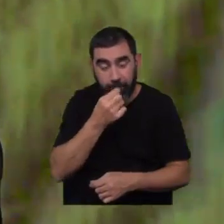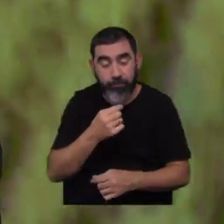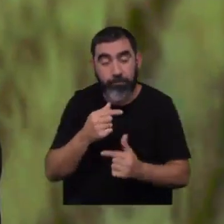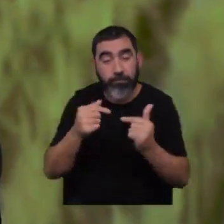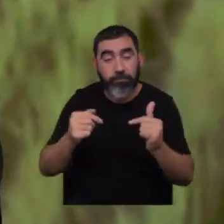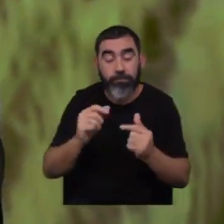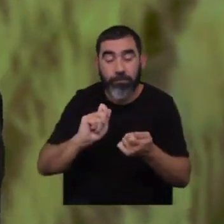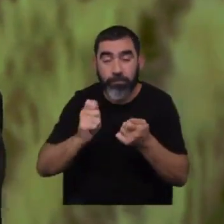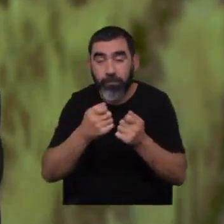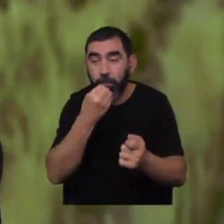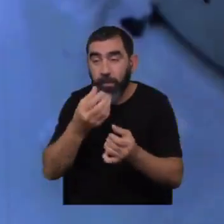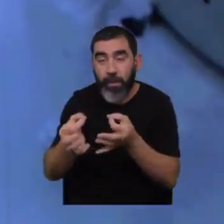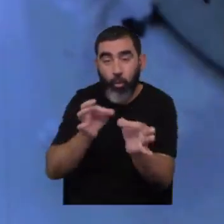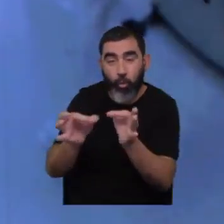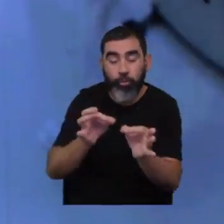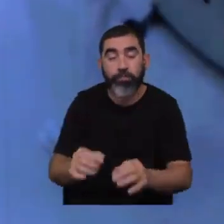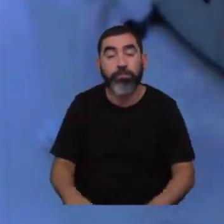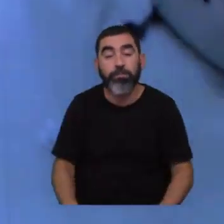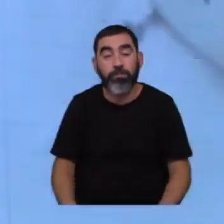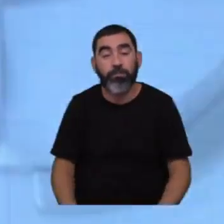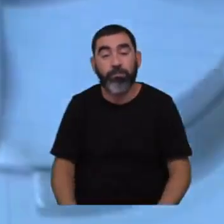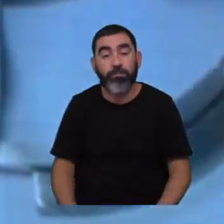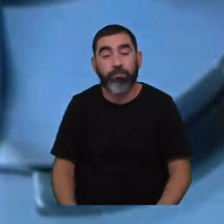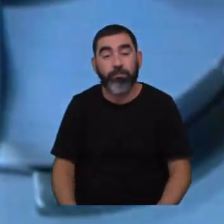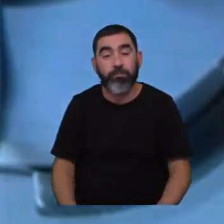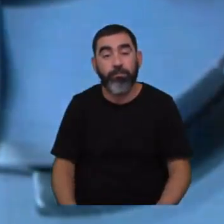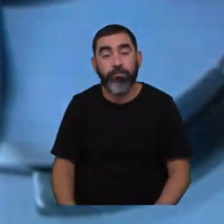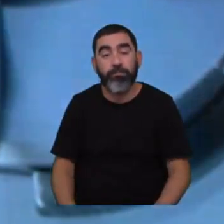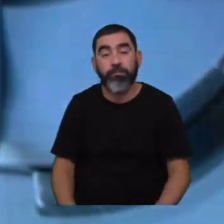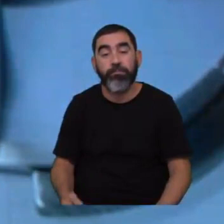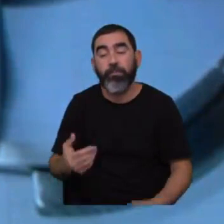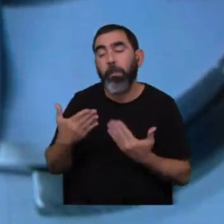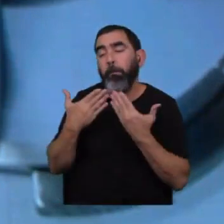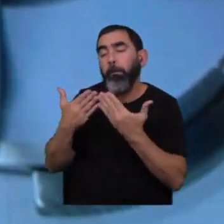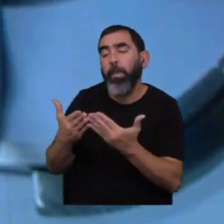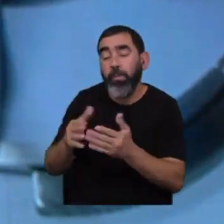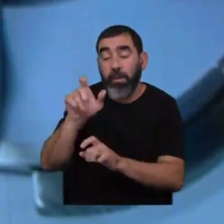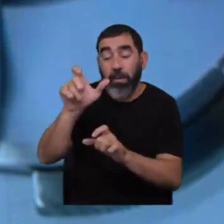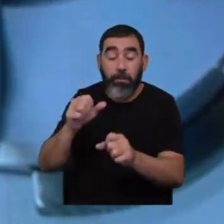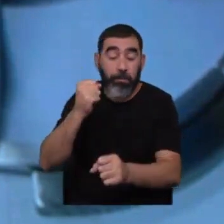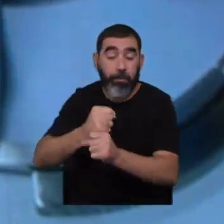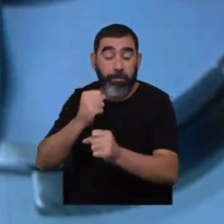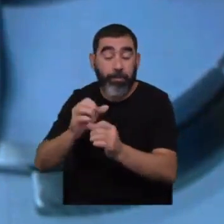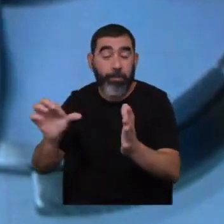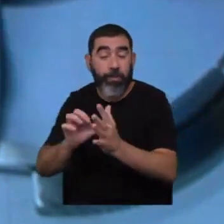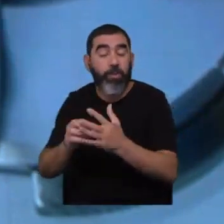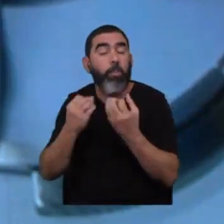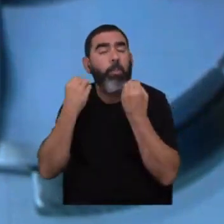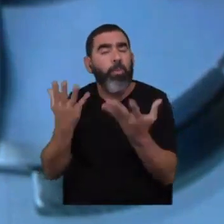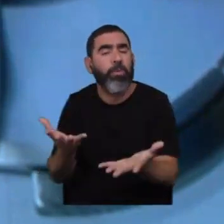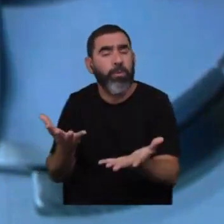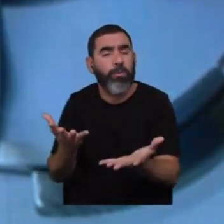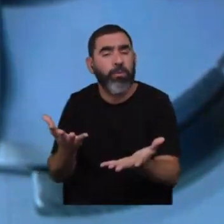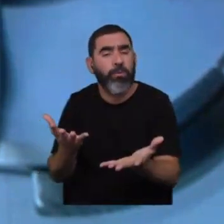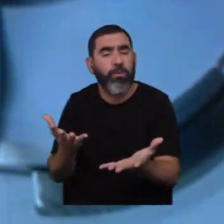poder moderarlas, para llegar a buen puerto. Cuando uno le pregunta a los actores del sistema, en una mirada amplia, por qué sigue